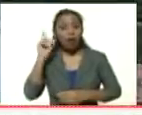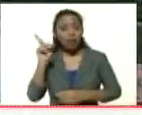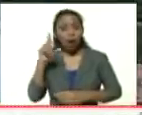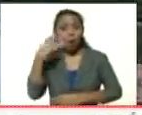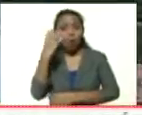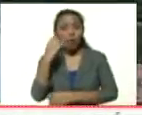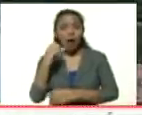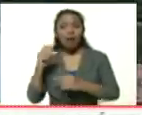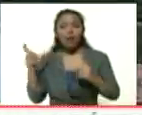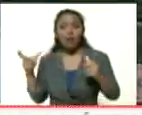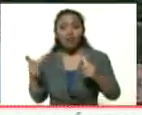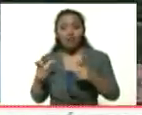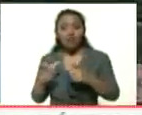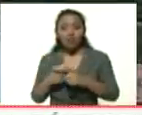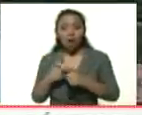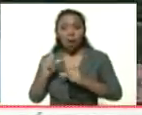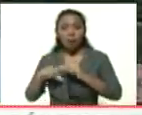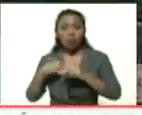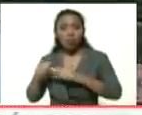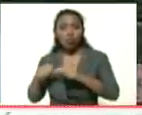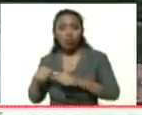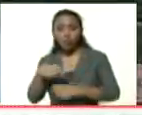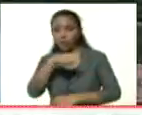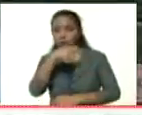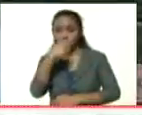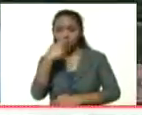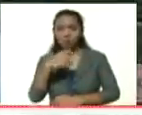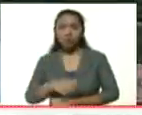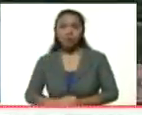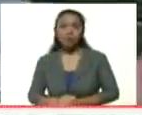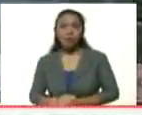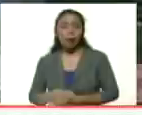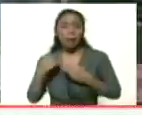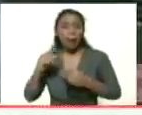producir o disminuya al menos en la producción de cocaína. Y